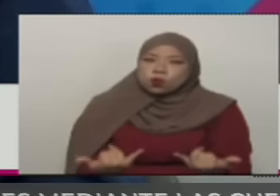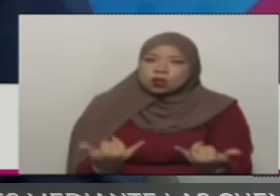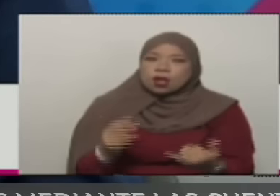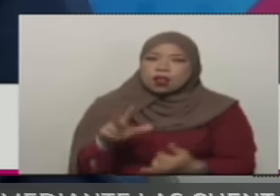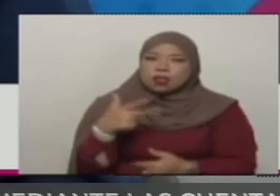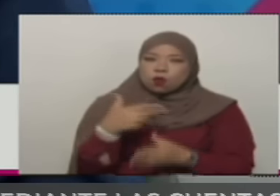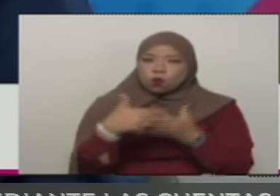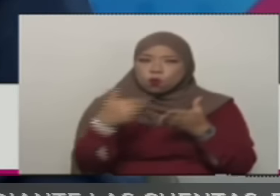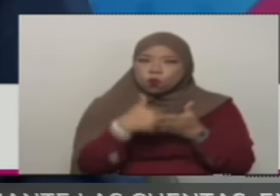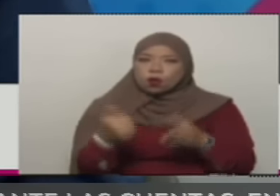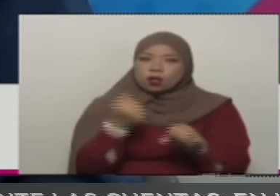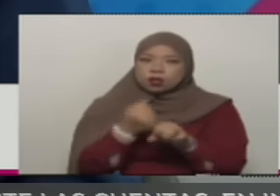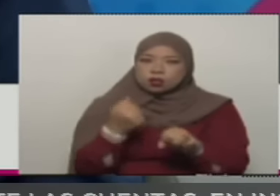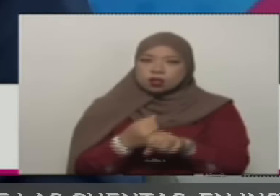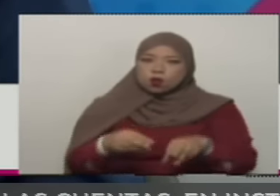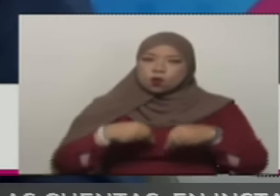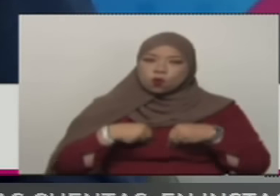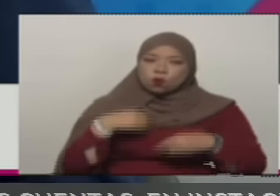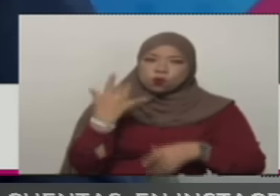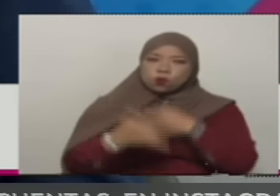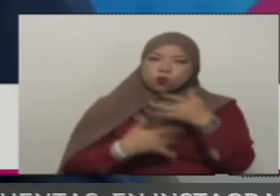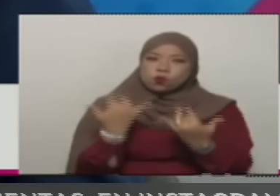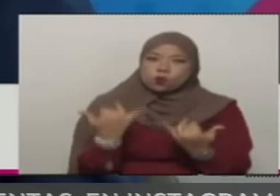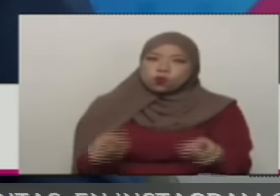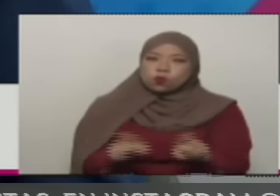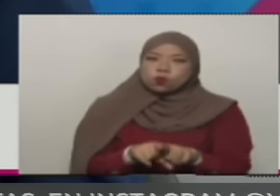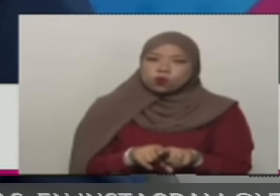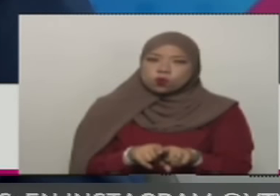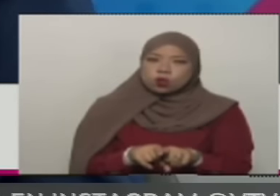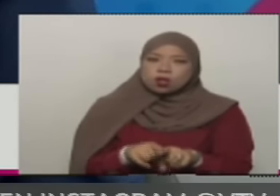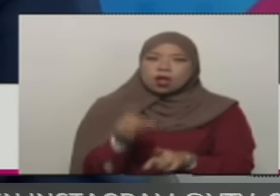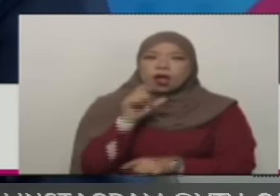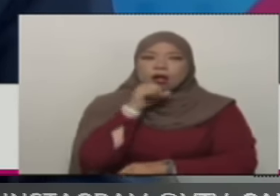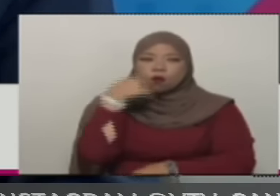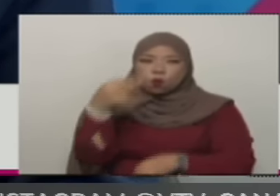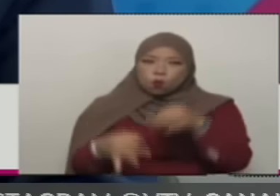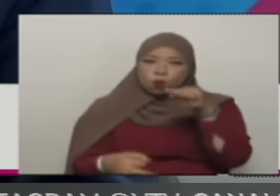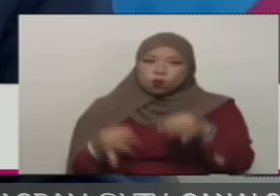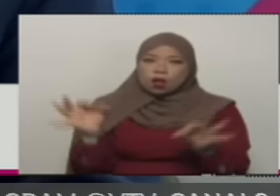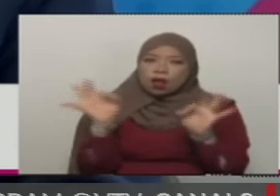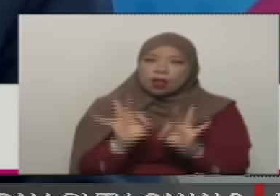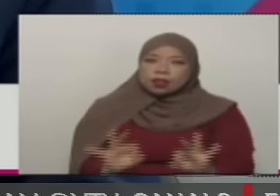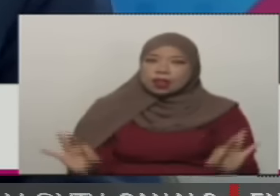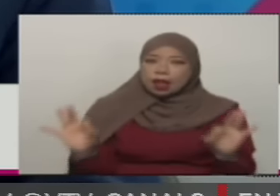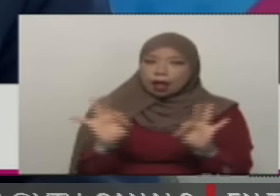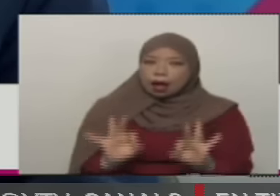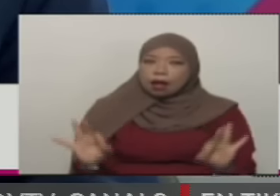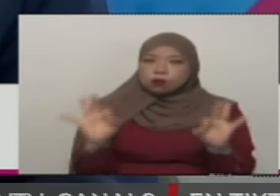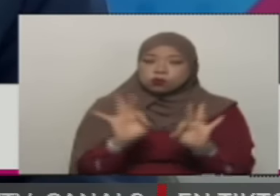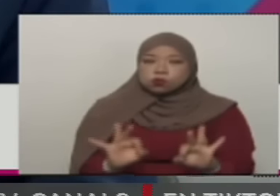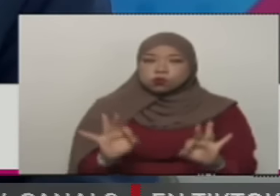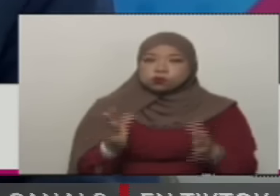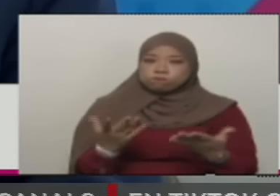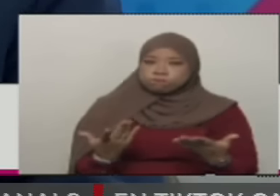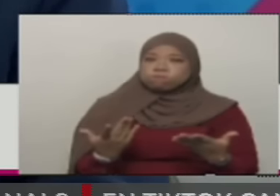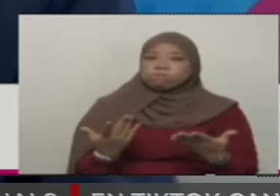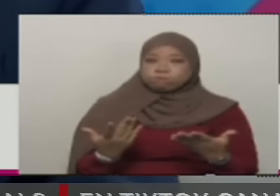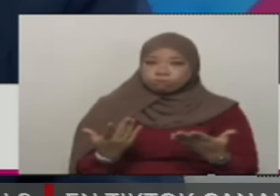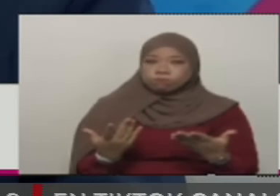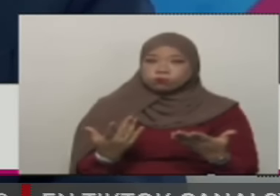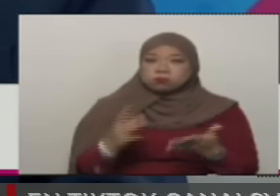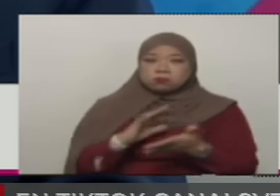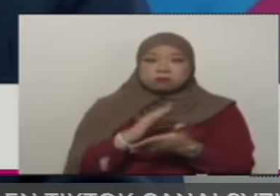de esta carta que se le dio al fiscal a través de su abogado, dice, no tengo nada que ver con el portal web. Es decir, se lava